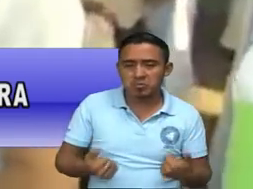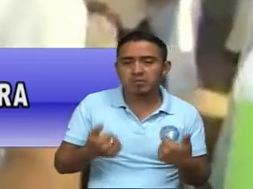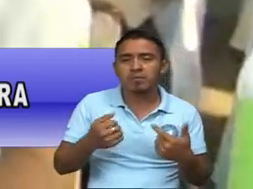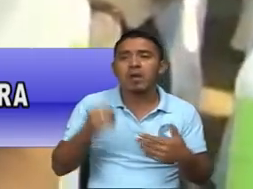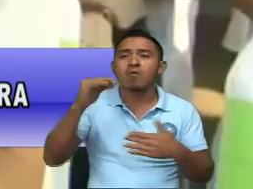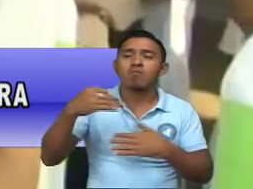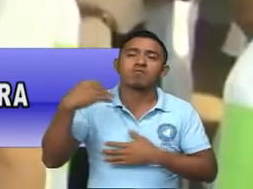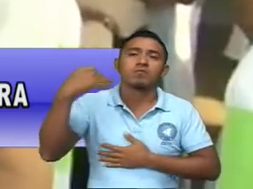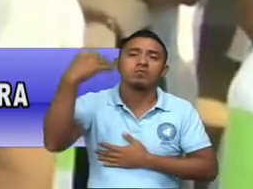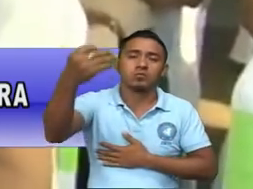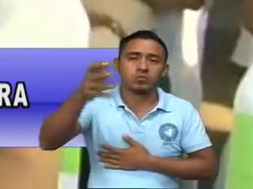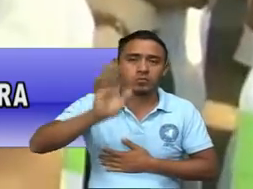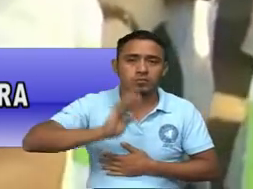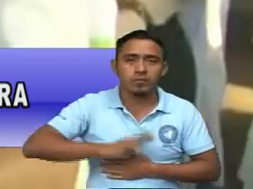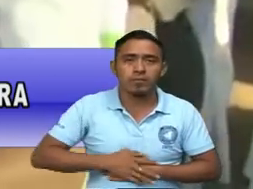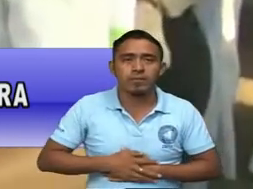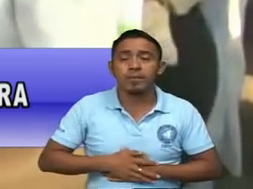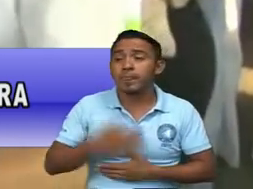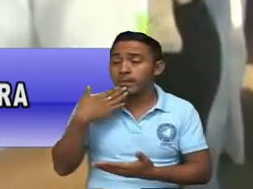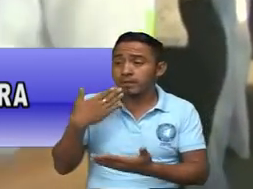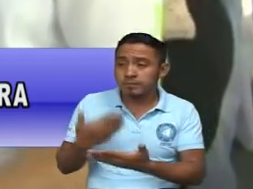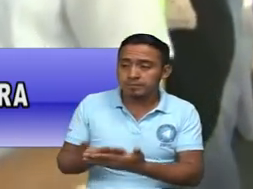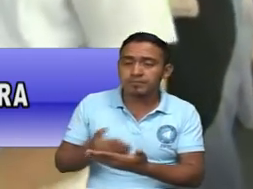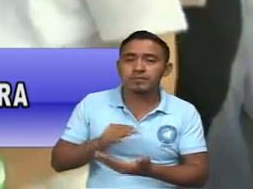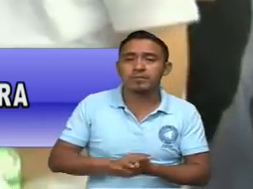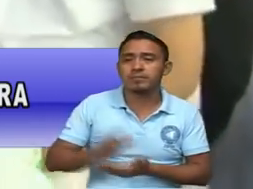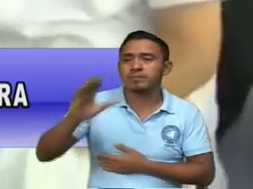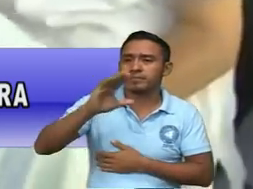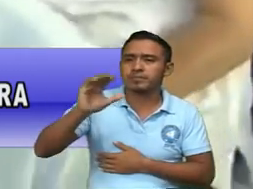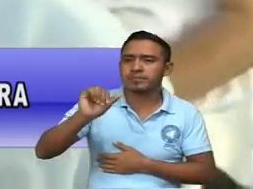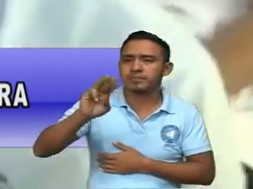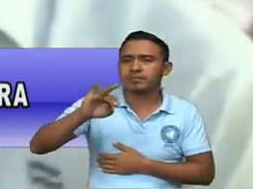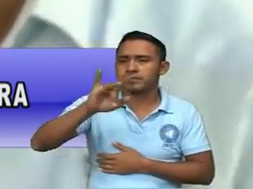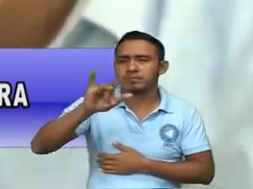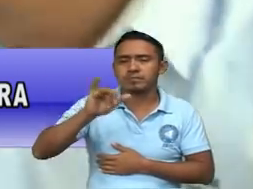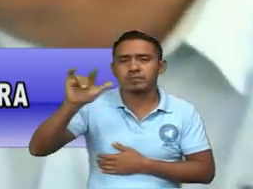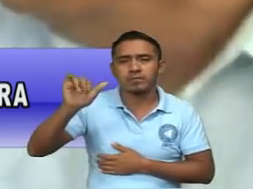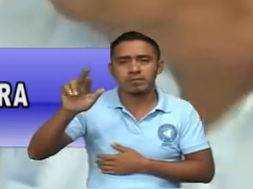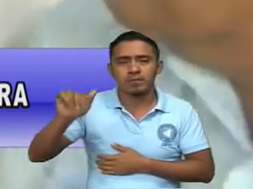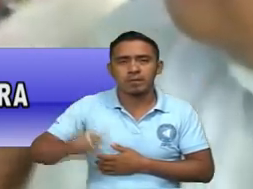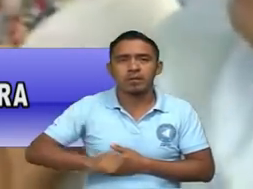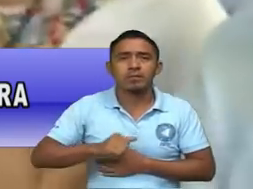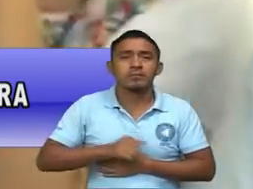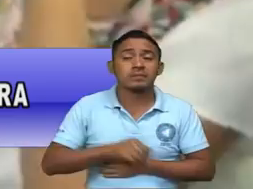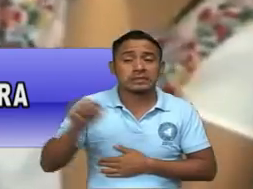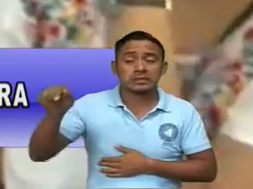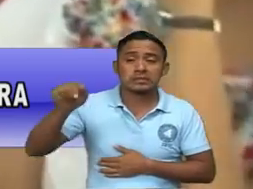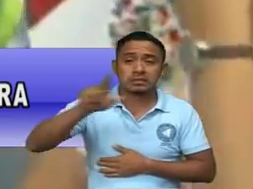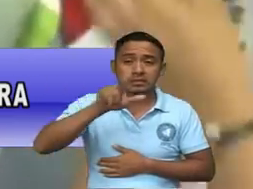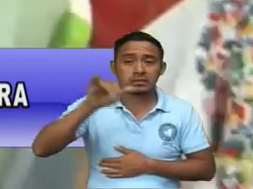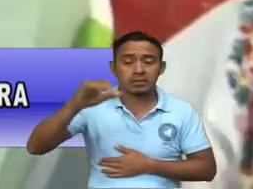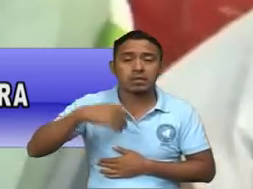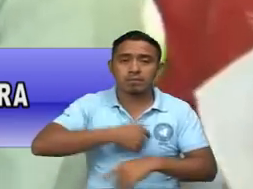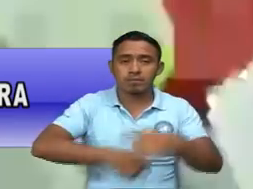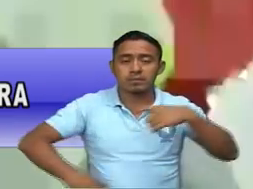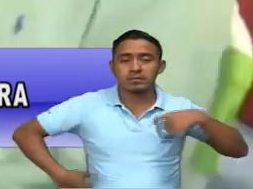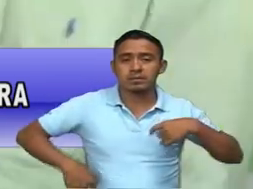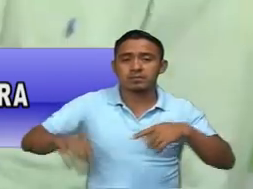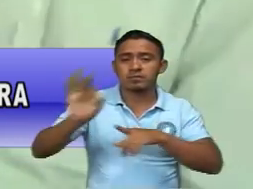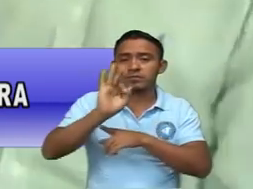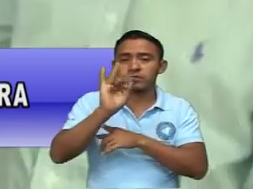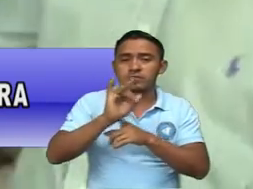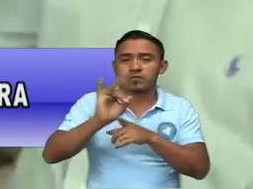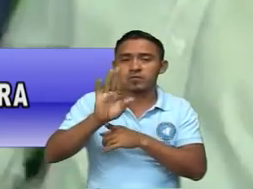próximas generaciones también. Muchas gracias al licenciado Camilo Lara, él es también presidente del Foro Nacional